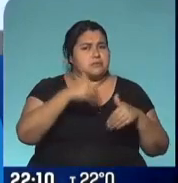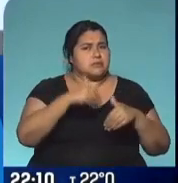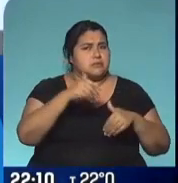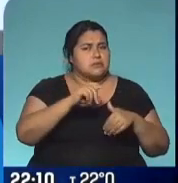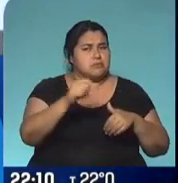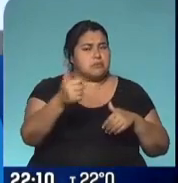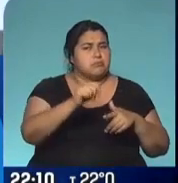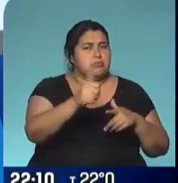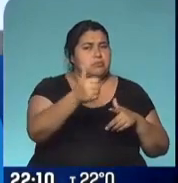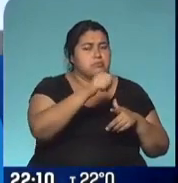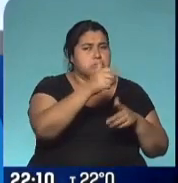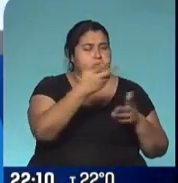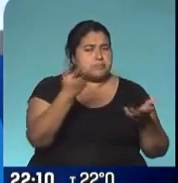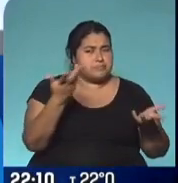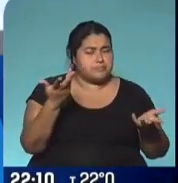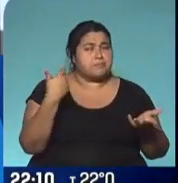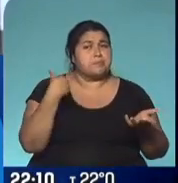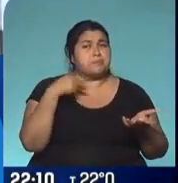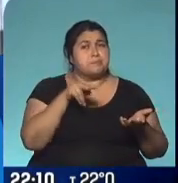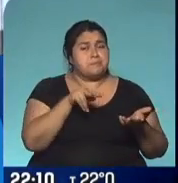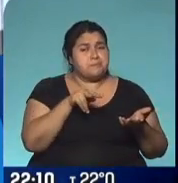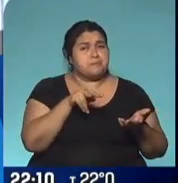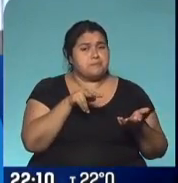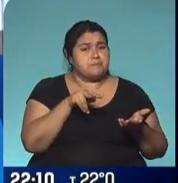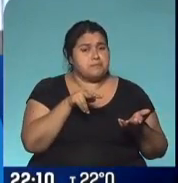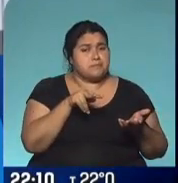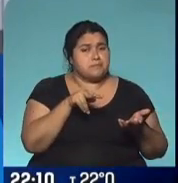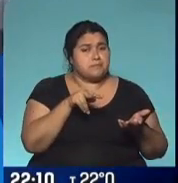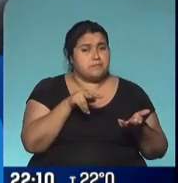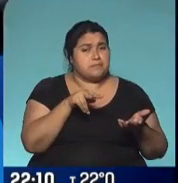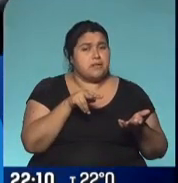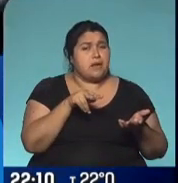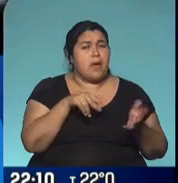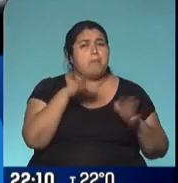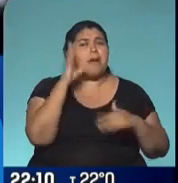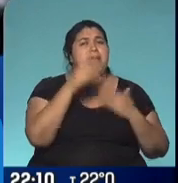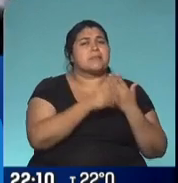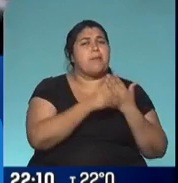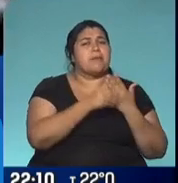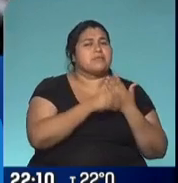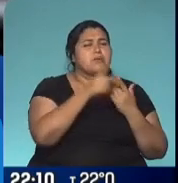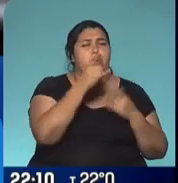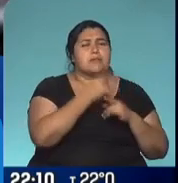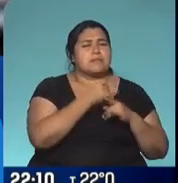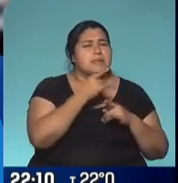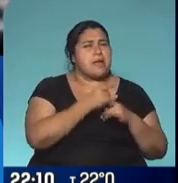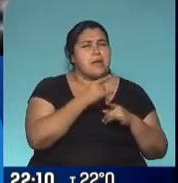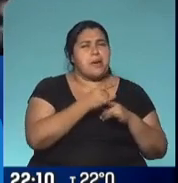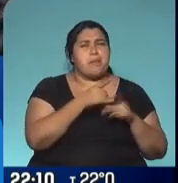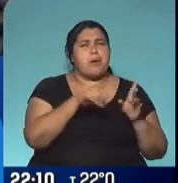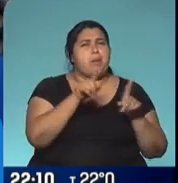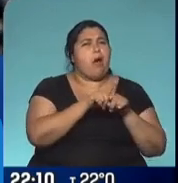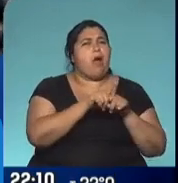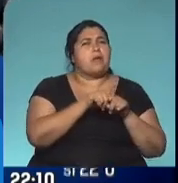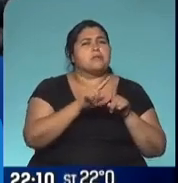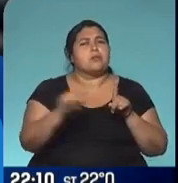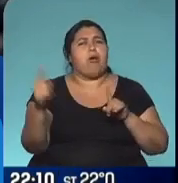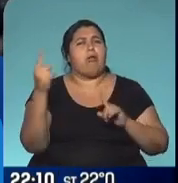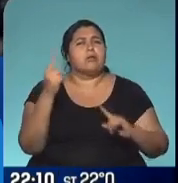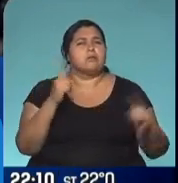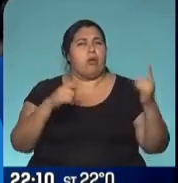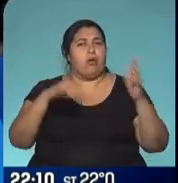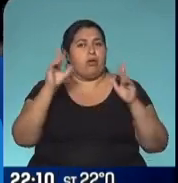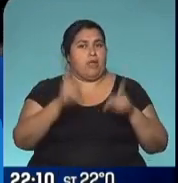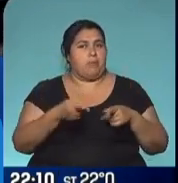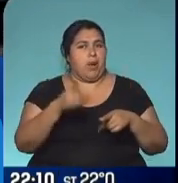Y verdaderamente lo que hubo fueron primeros ministros siempre al borde del abismo, inclusive Boris Johnson.